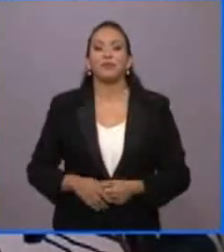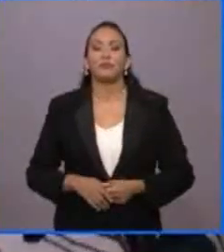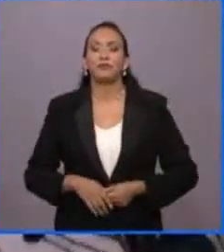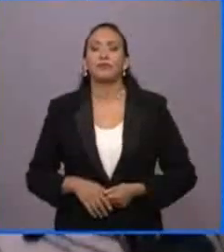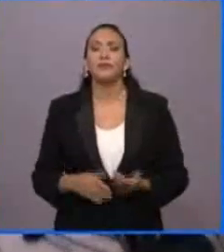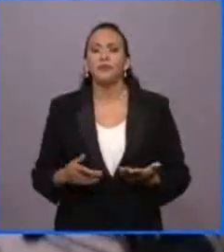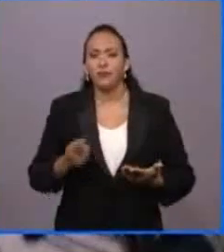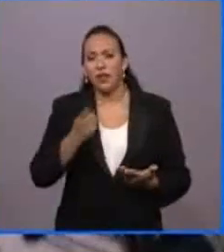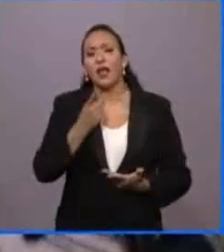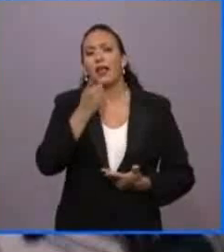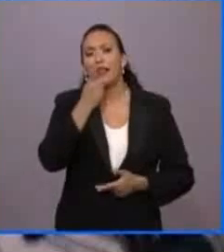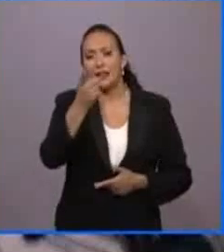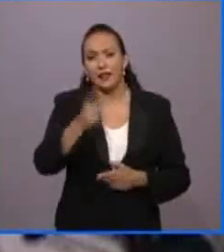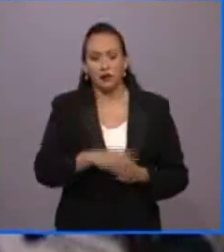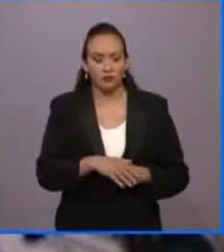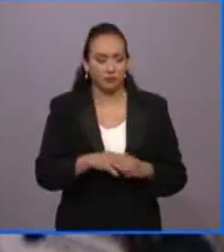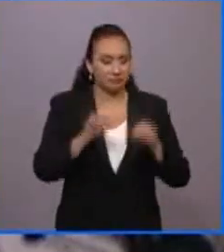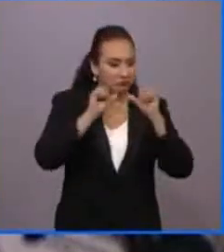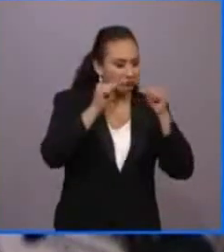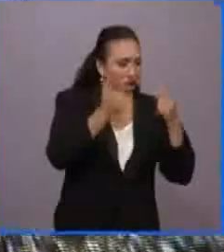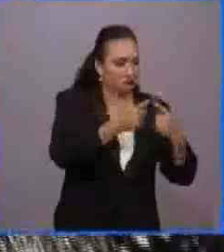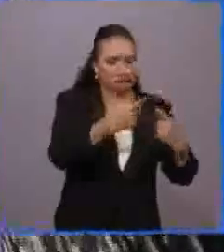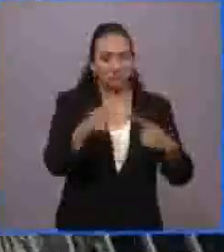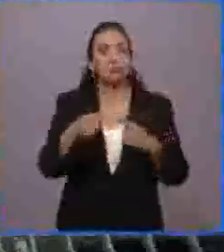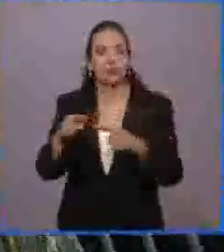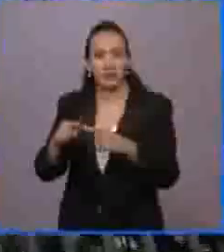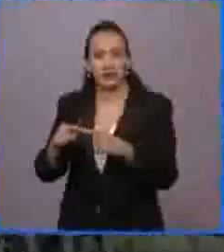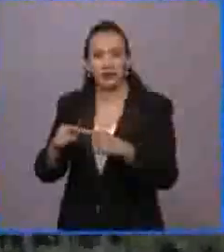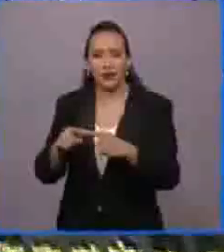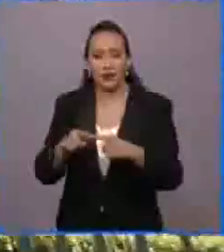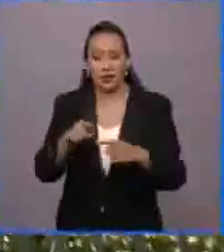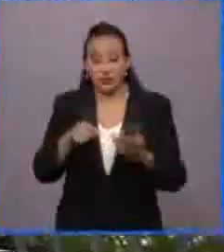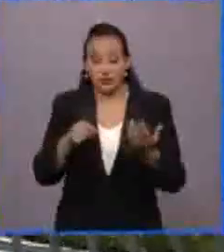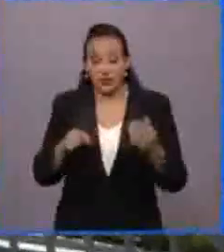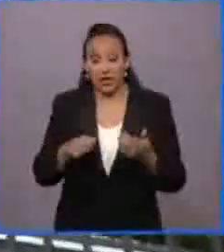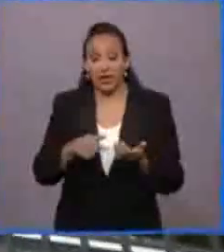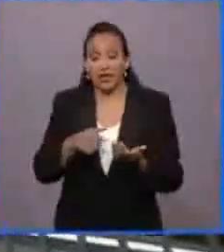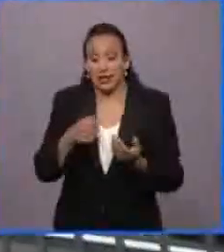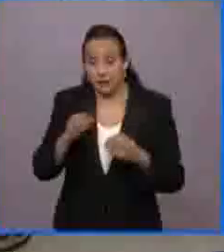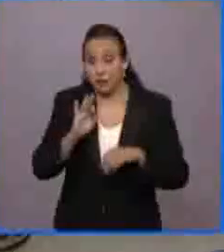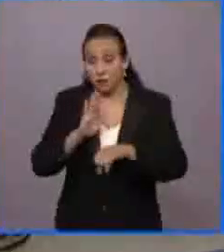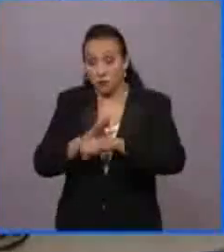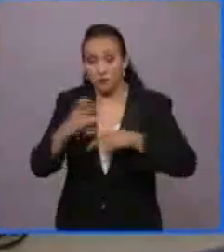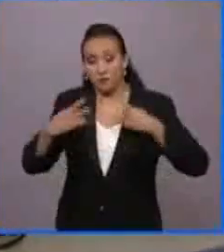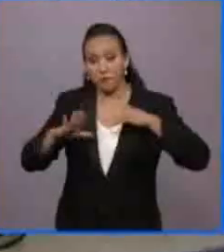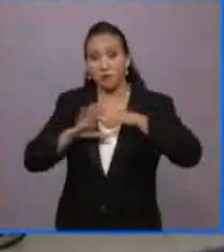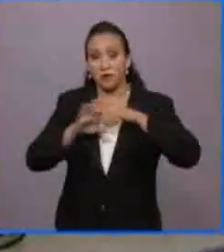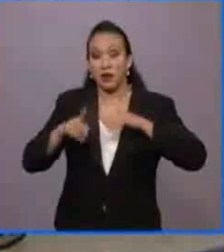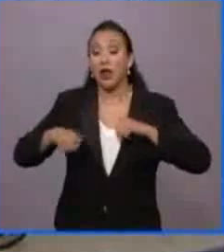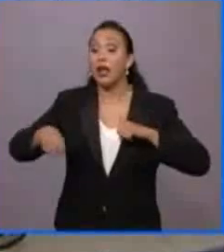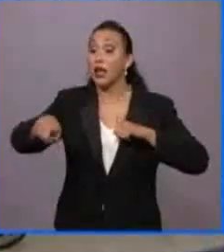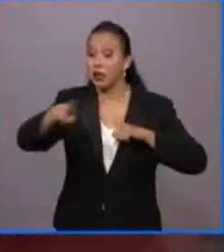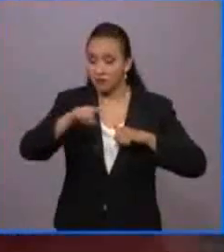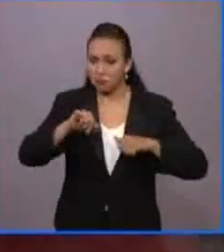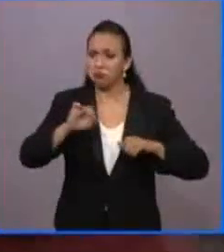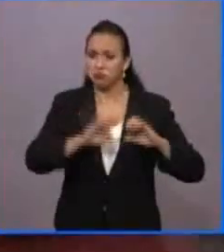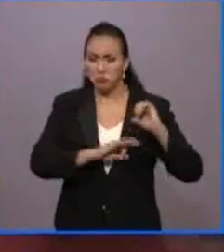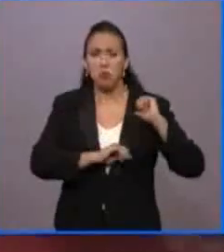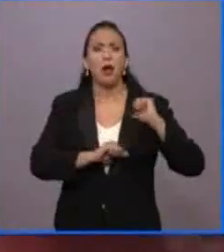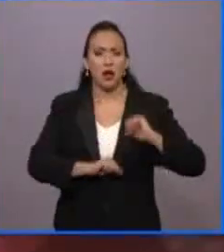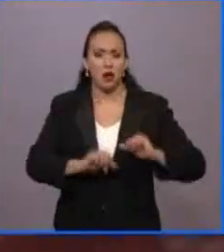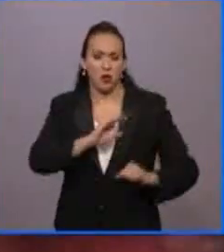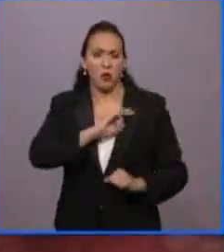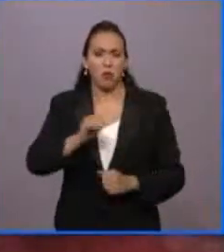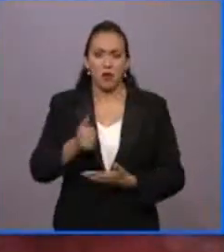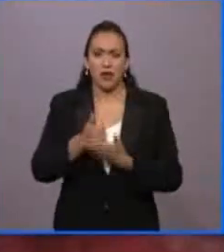circuito, el cual determina que las asociaciones civiles que defienden a migrantes sí cuentan con interés legítimo para